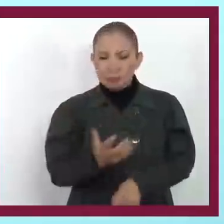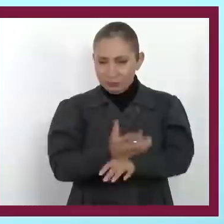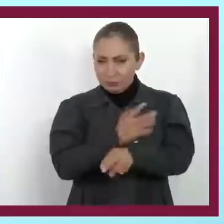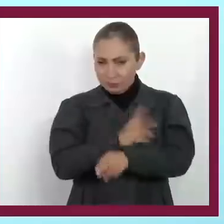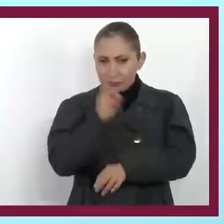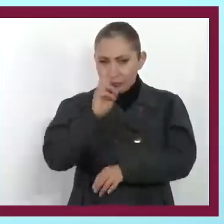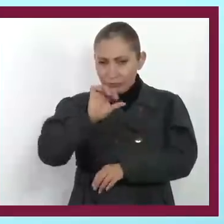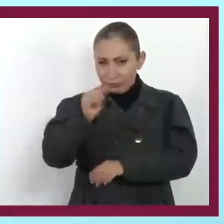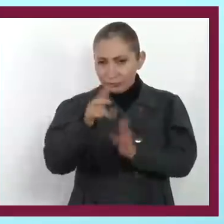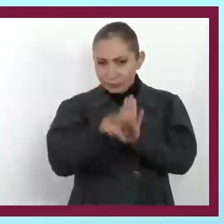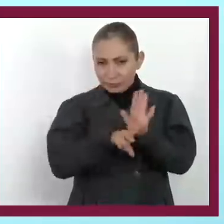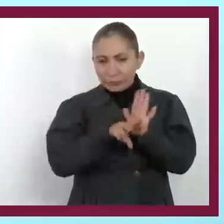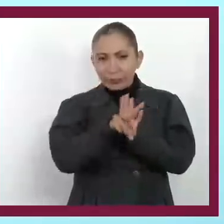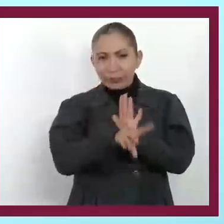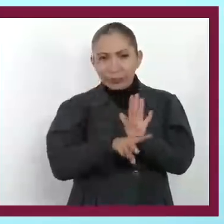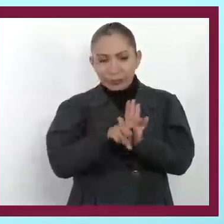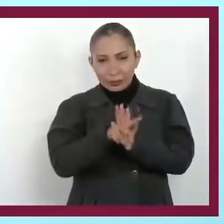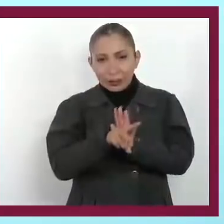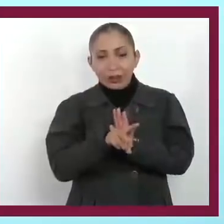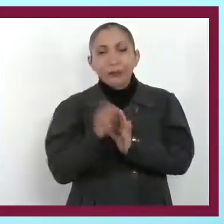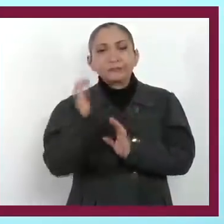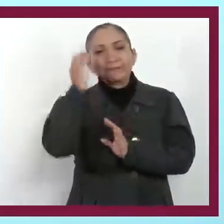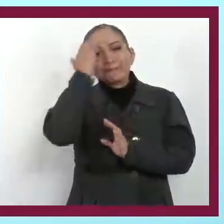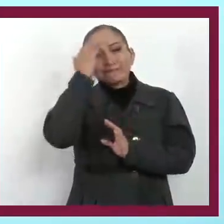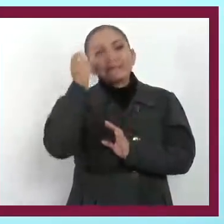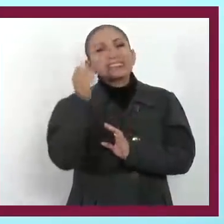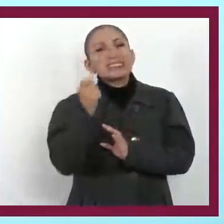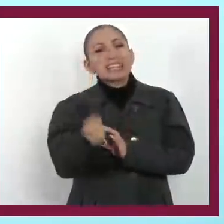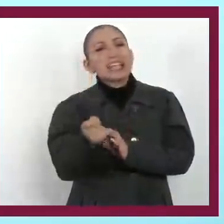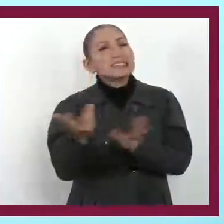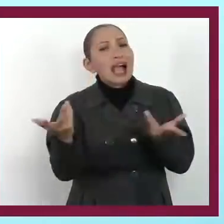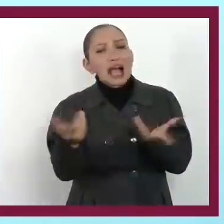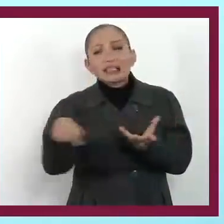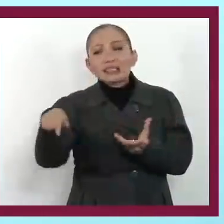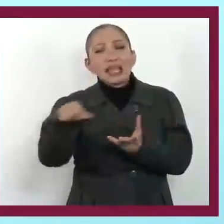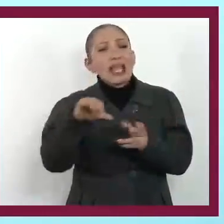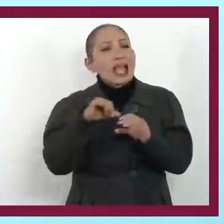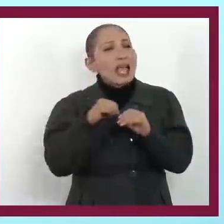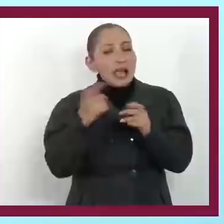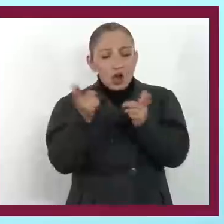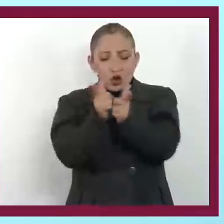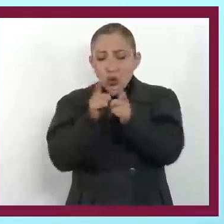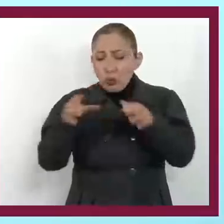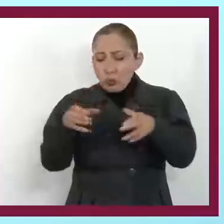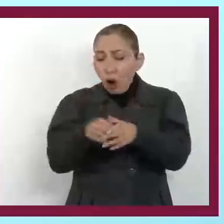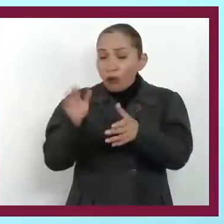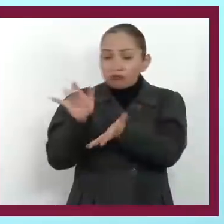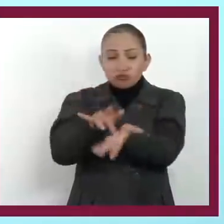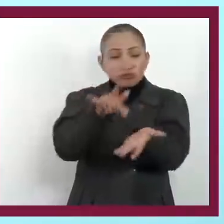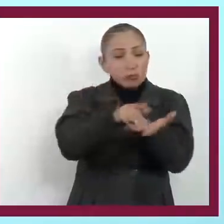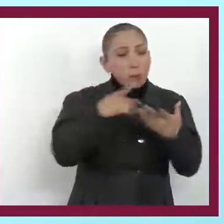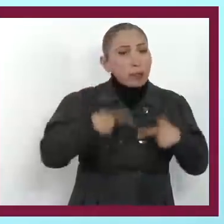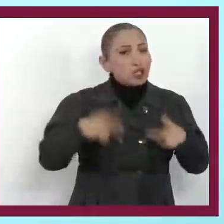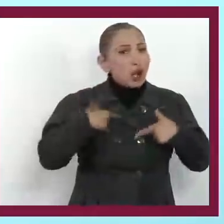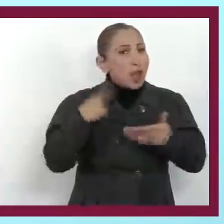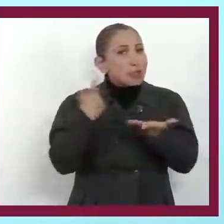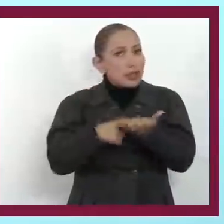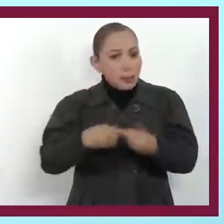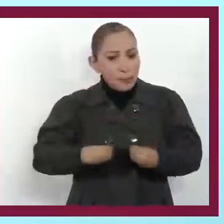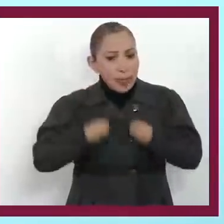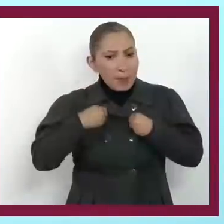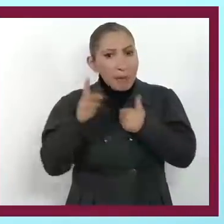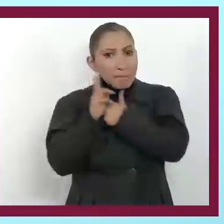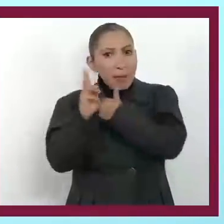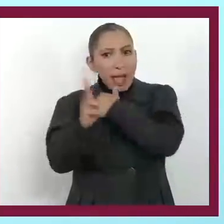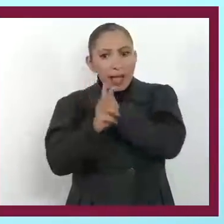Acompáñenos a ver el siguiente video en el que conocerán qué hace esta organización por las ciudadanas y los ciudadanos que